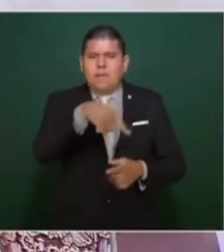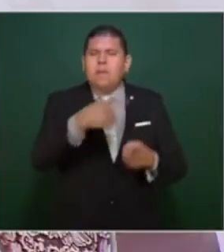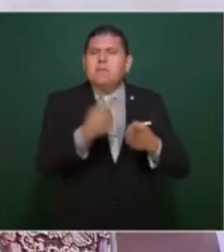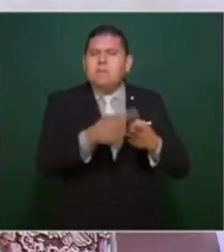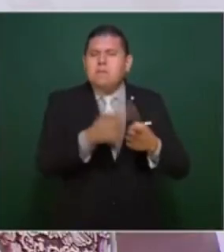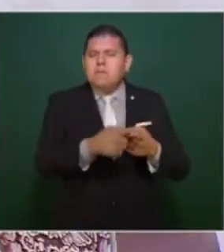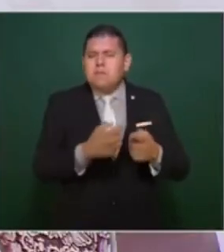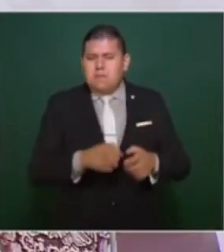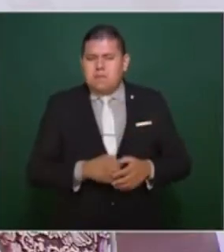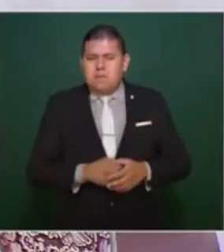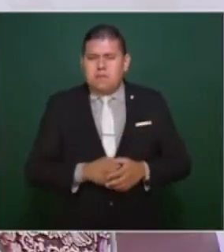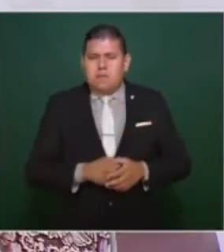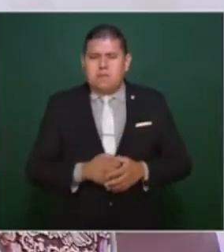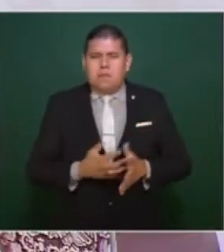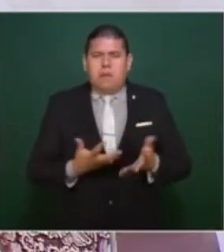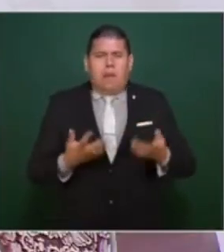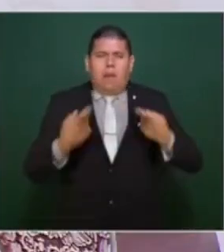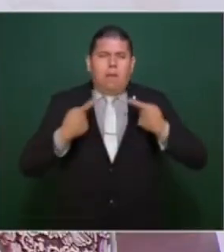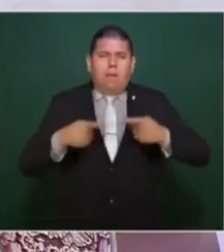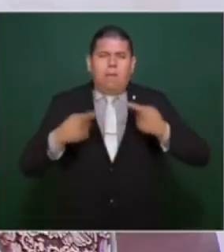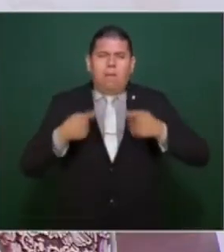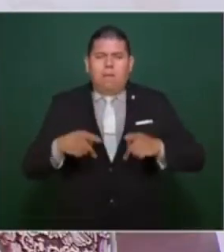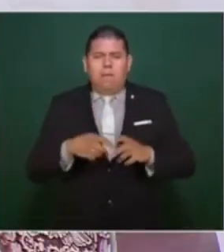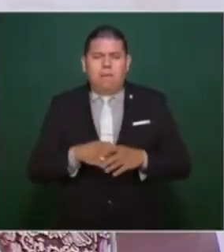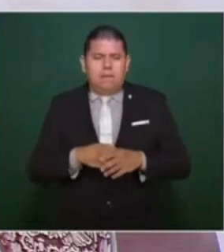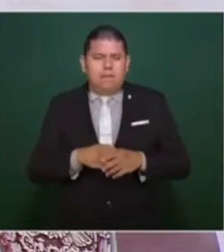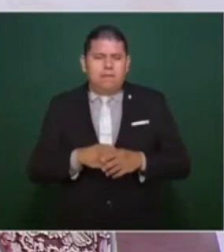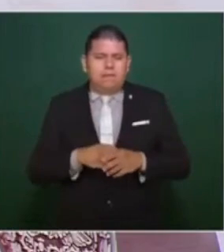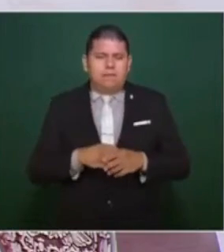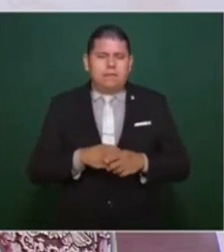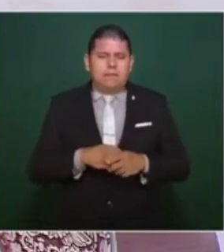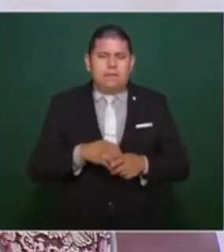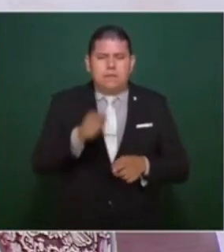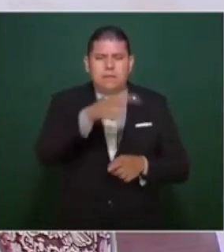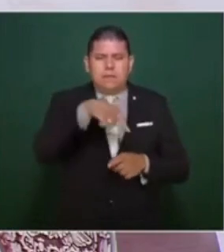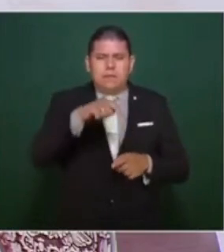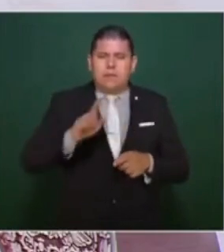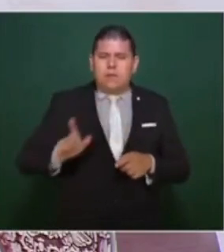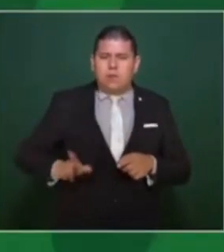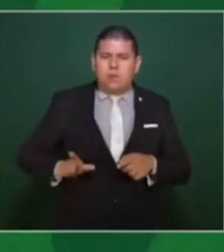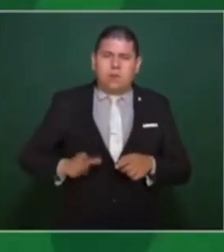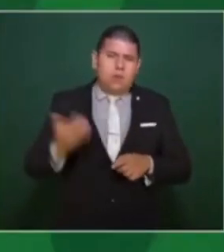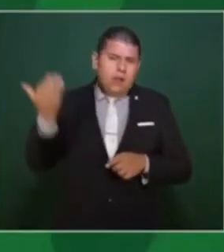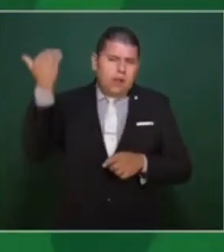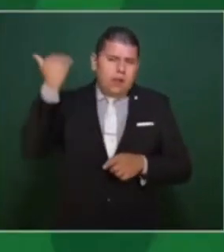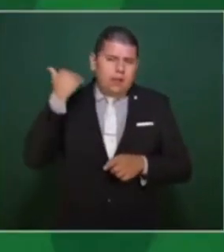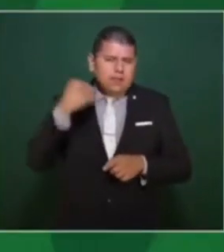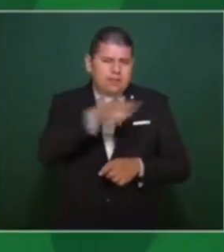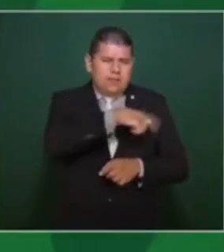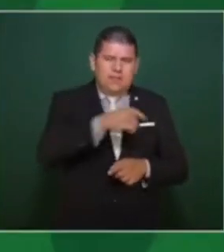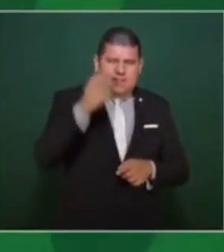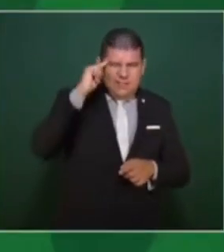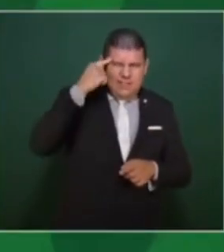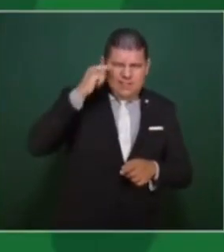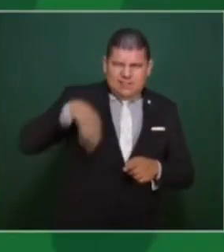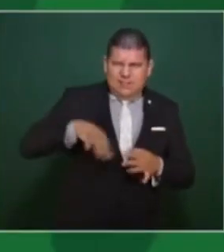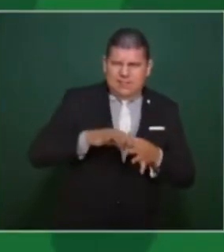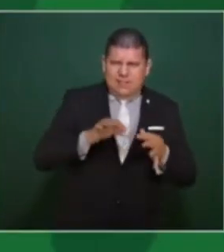o quiénes son? Pues pura gente vinculada al gobierno, estos que están molestos,